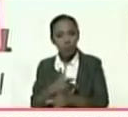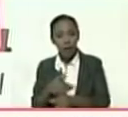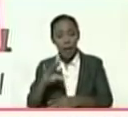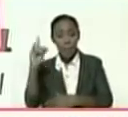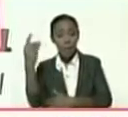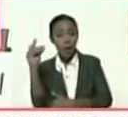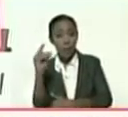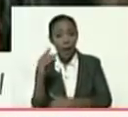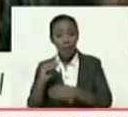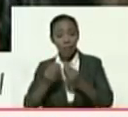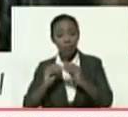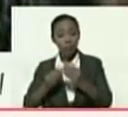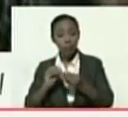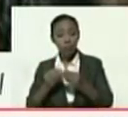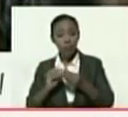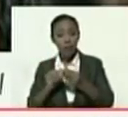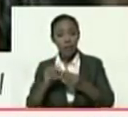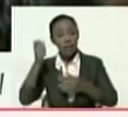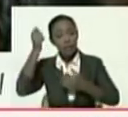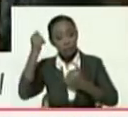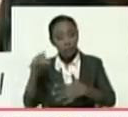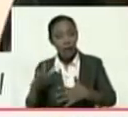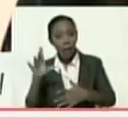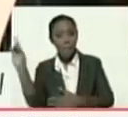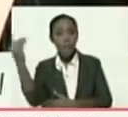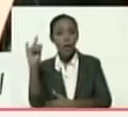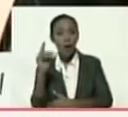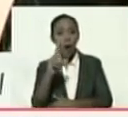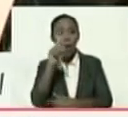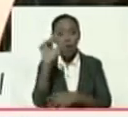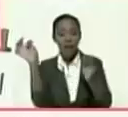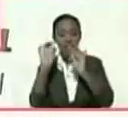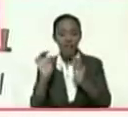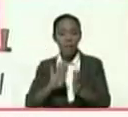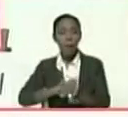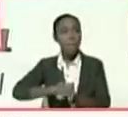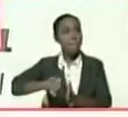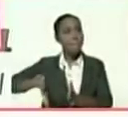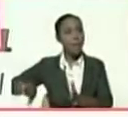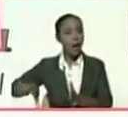el que crea que lo de Bolivia es un hecho aislado, no.